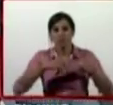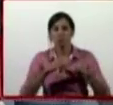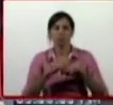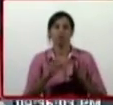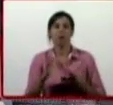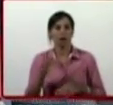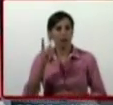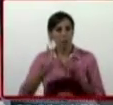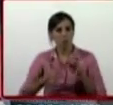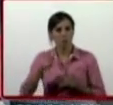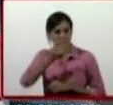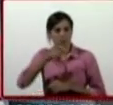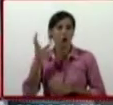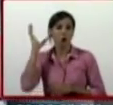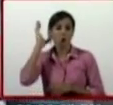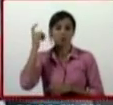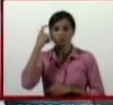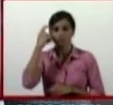en el pueblo humilde.